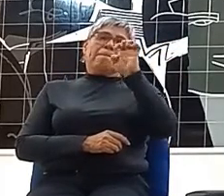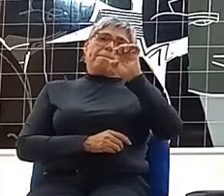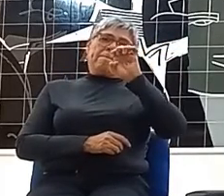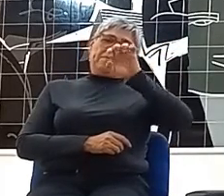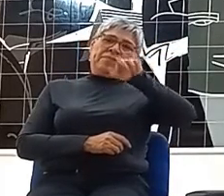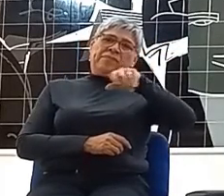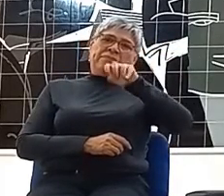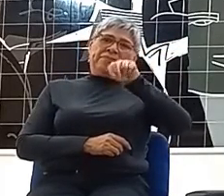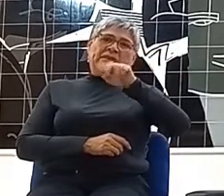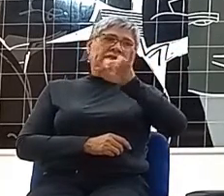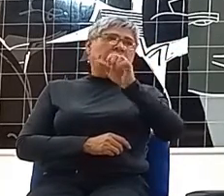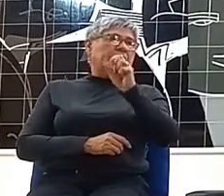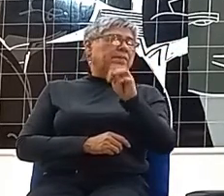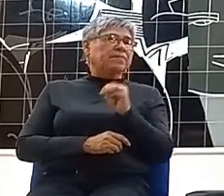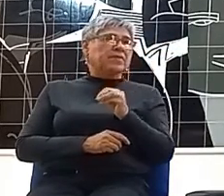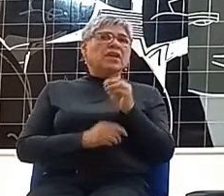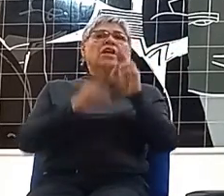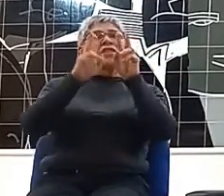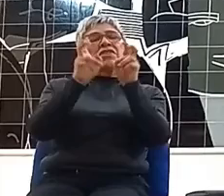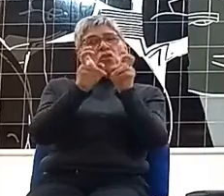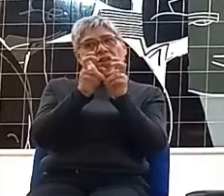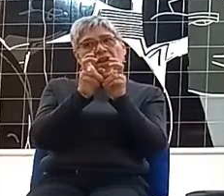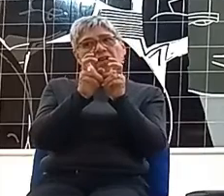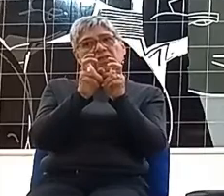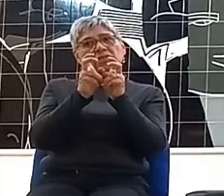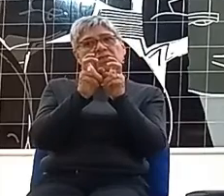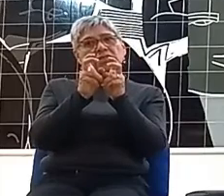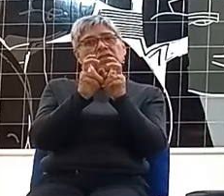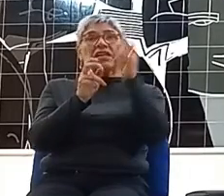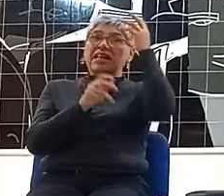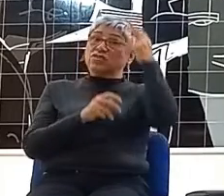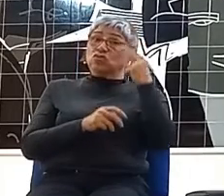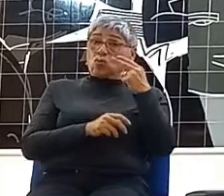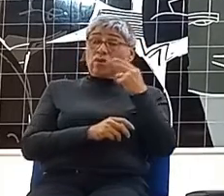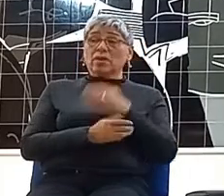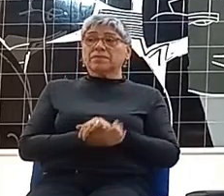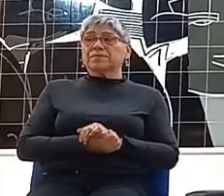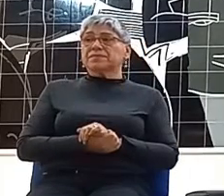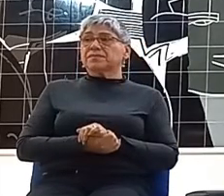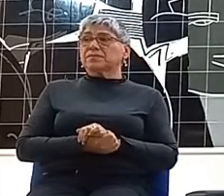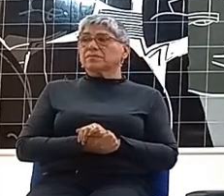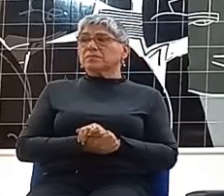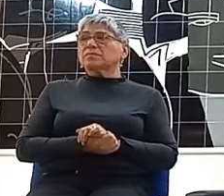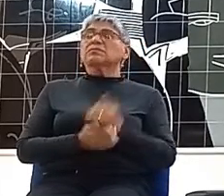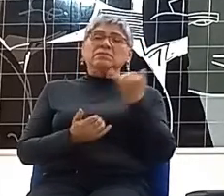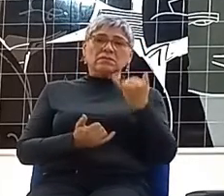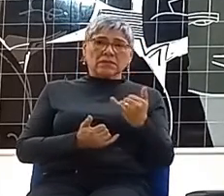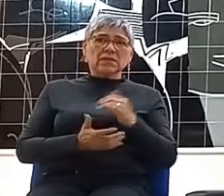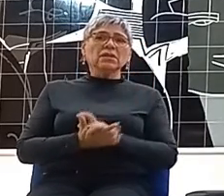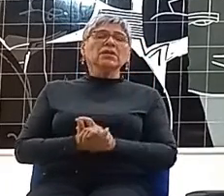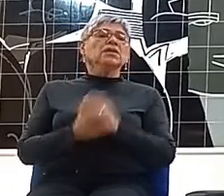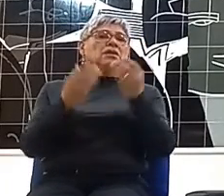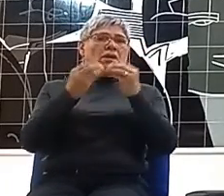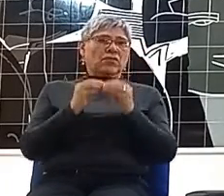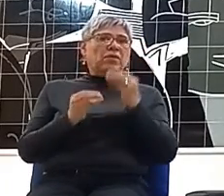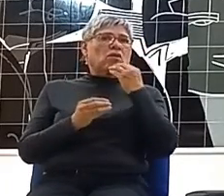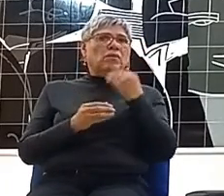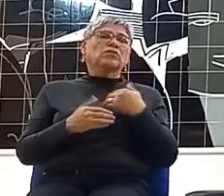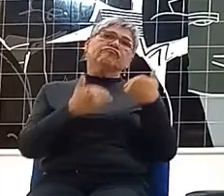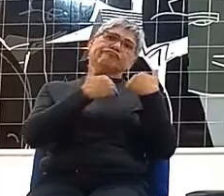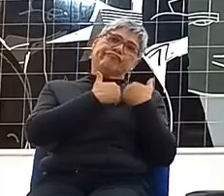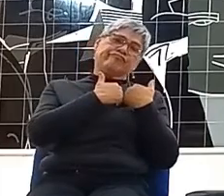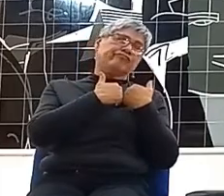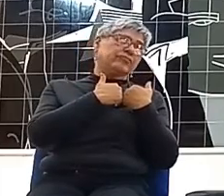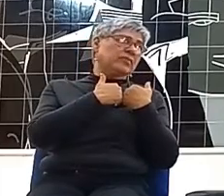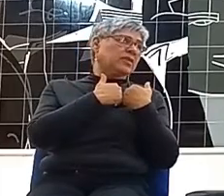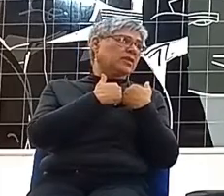leído desde las teorías o desde su teoría de la historia y de la forma en que debe asumirse, digamos,